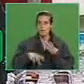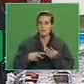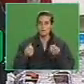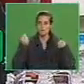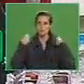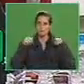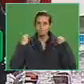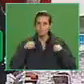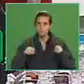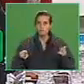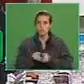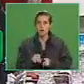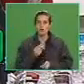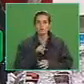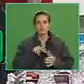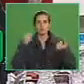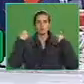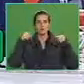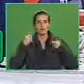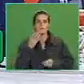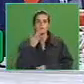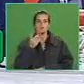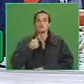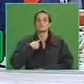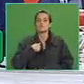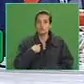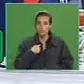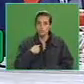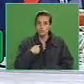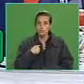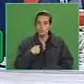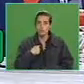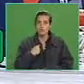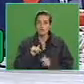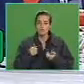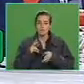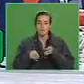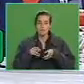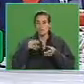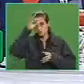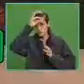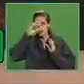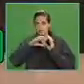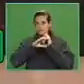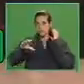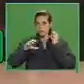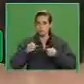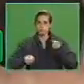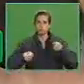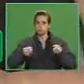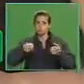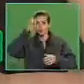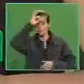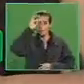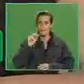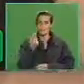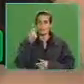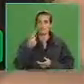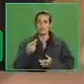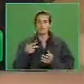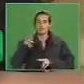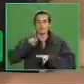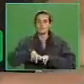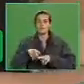de entrenamiento. Así como uno se entrena, pues yo, por ejemplo, cuando yo llegué al metro, yo no sabía manejar autobús. La primera vez que me